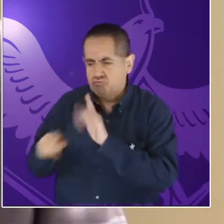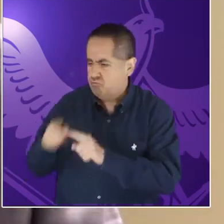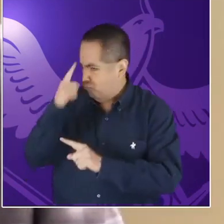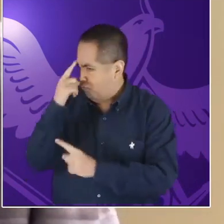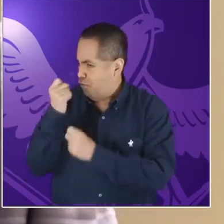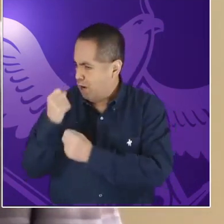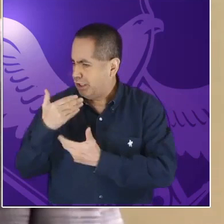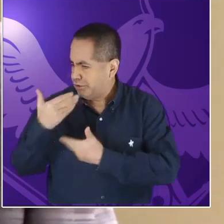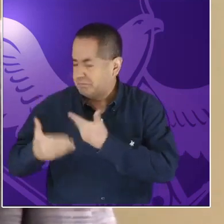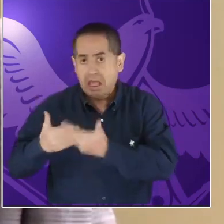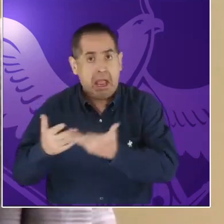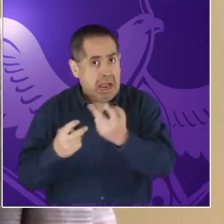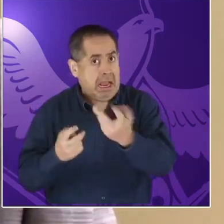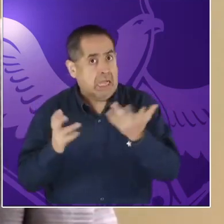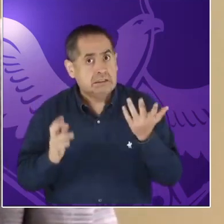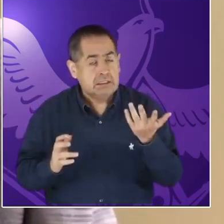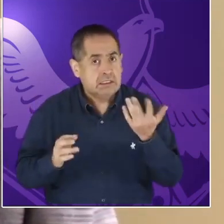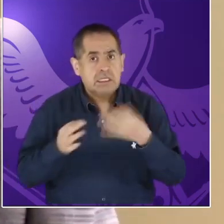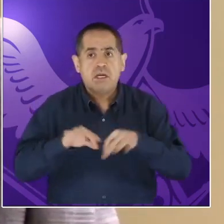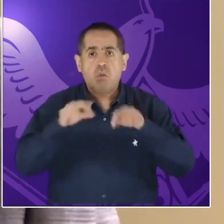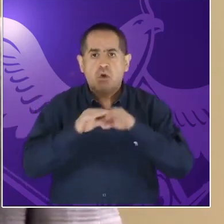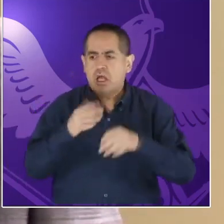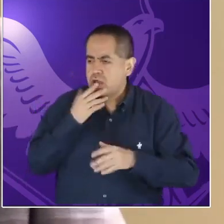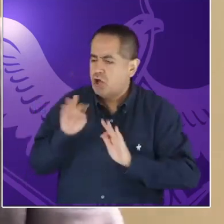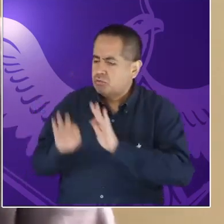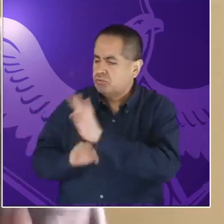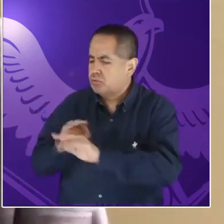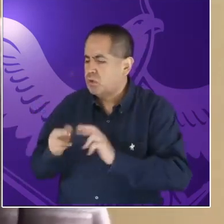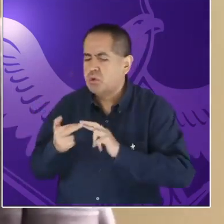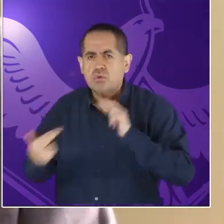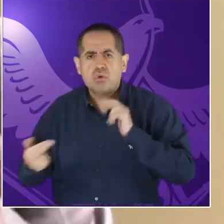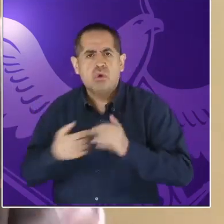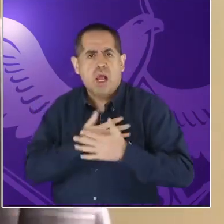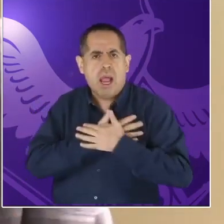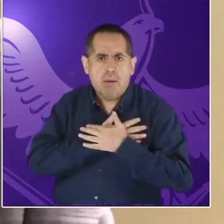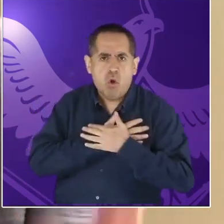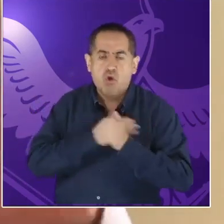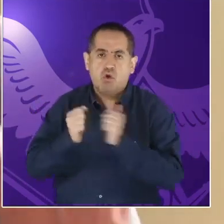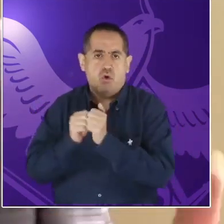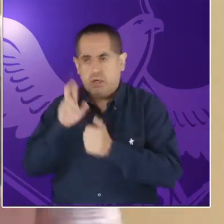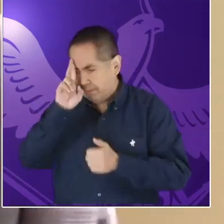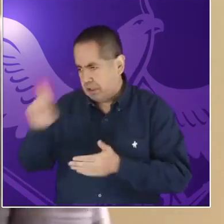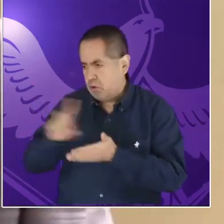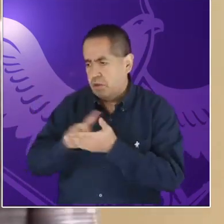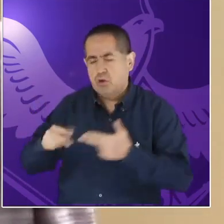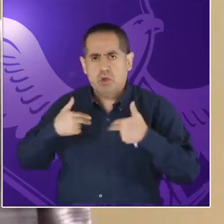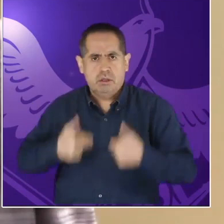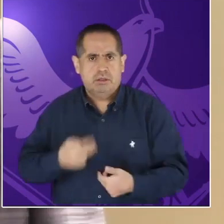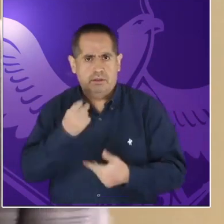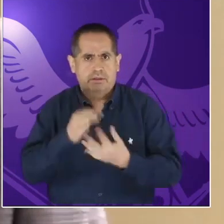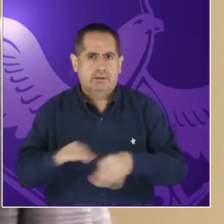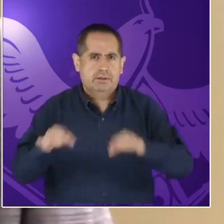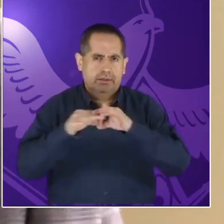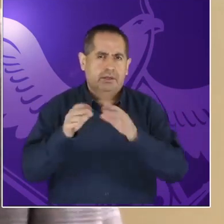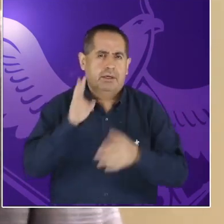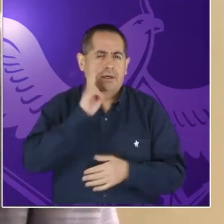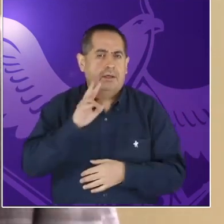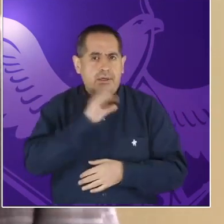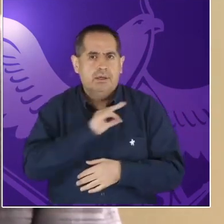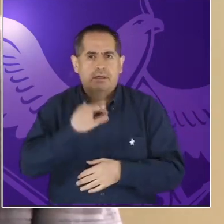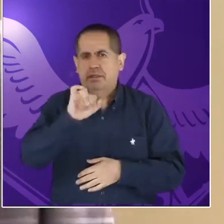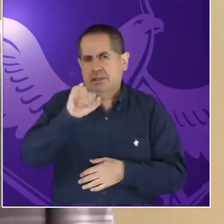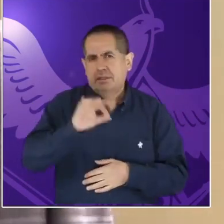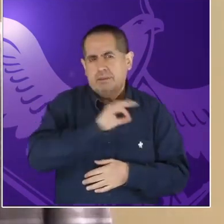principios axiológicos fuertes, la posibilidad de una relación de crianza amorosa con soporte en los derechos humanos, como he